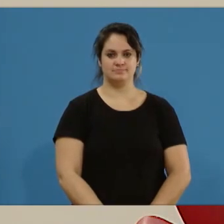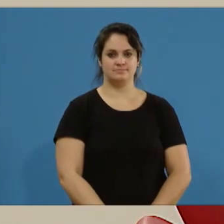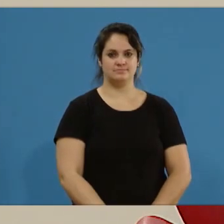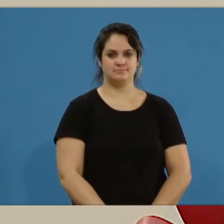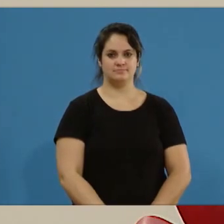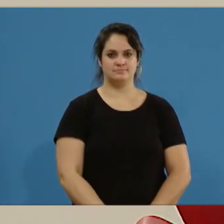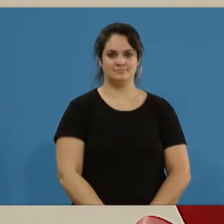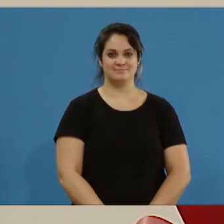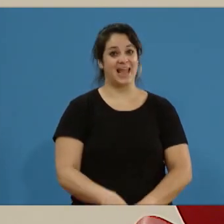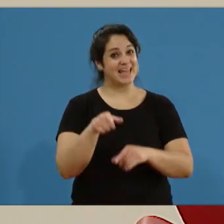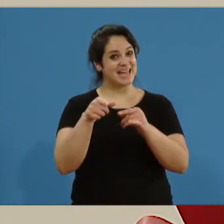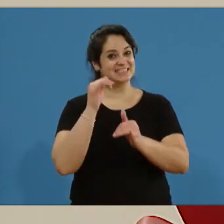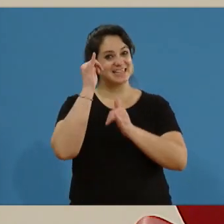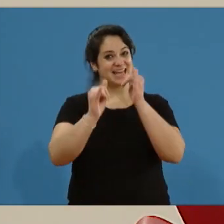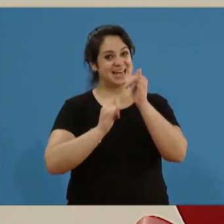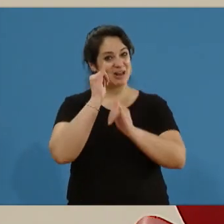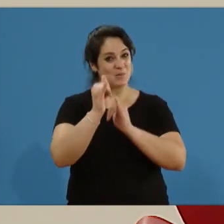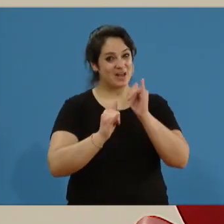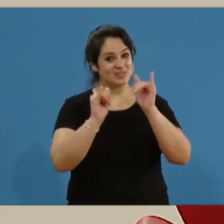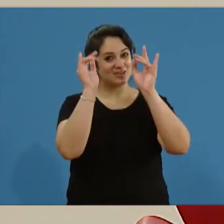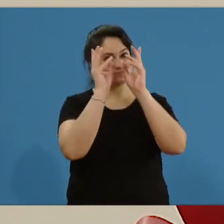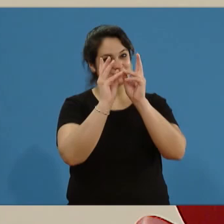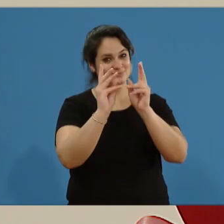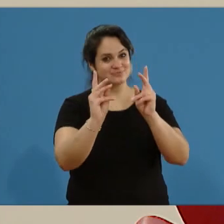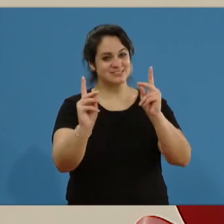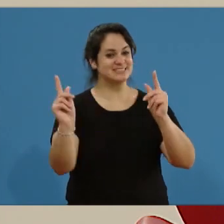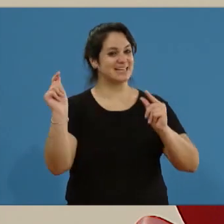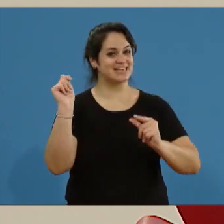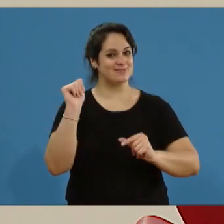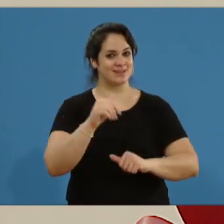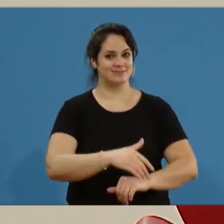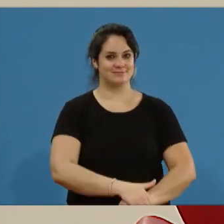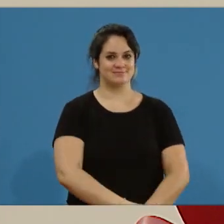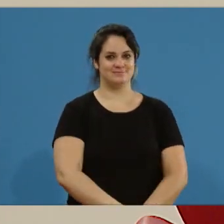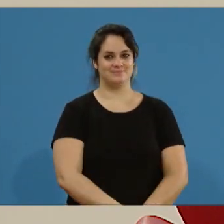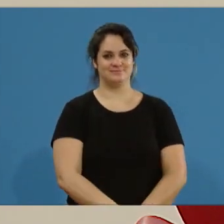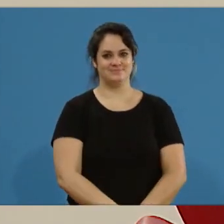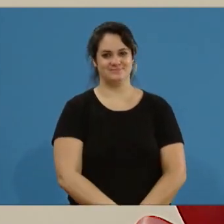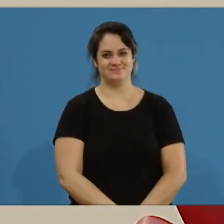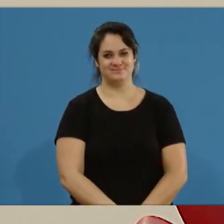Colorín colorado, este cuento se ha terminado.